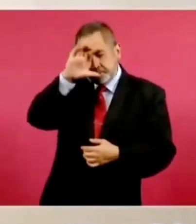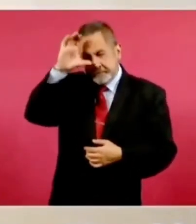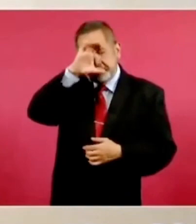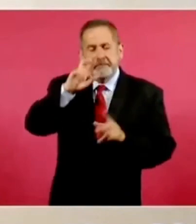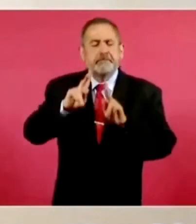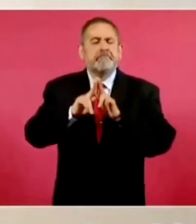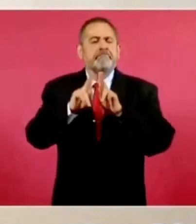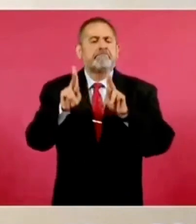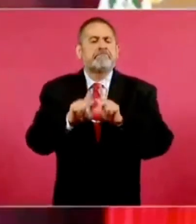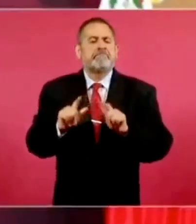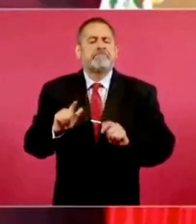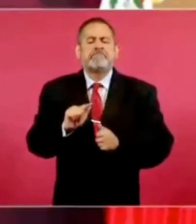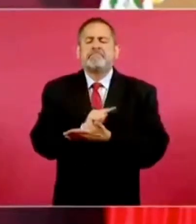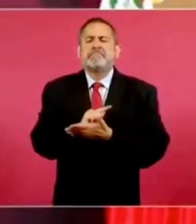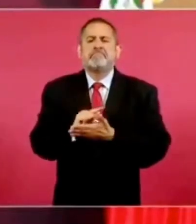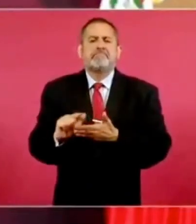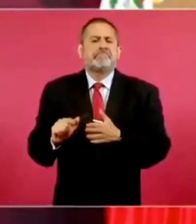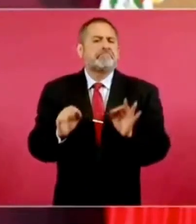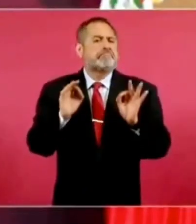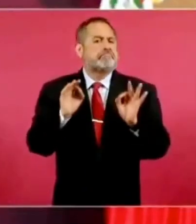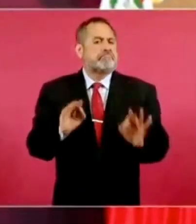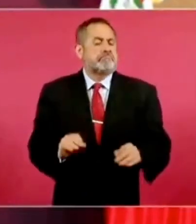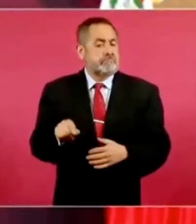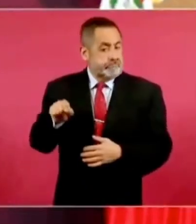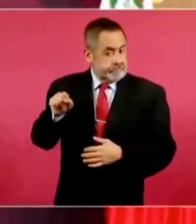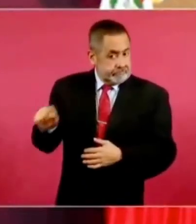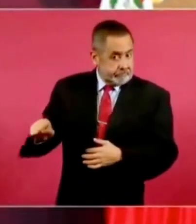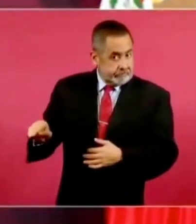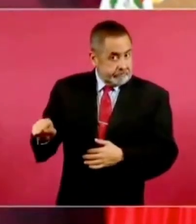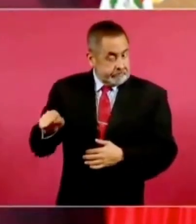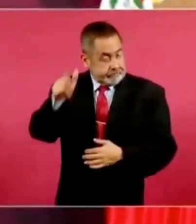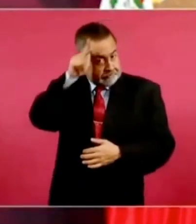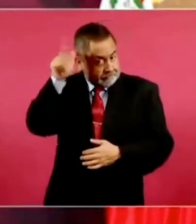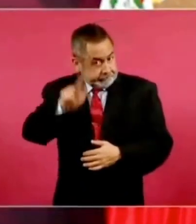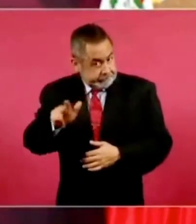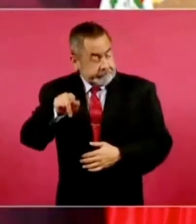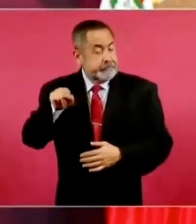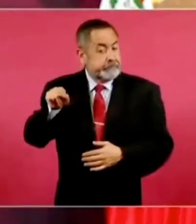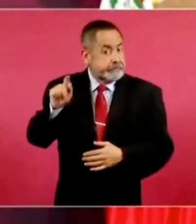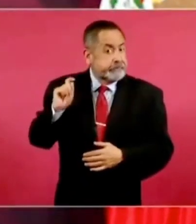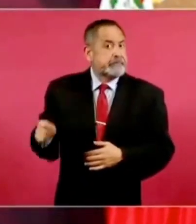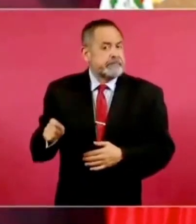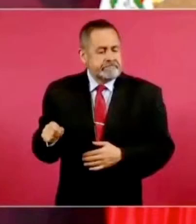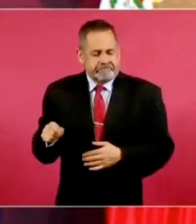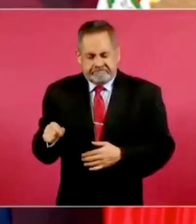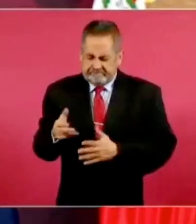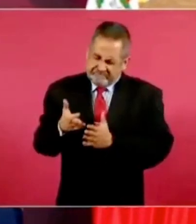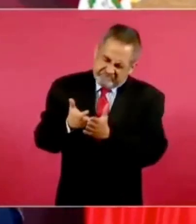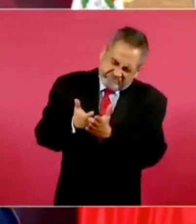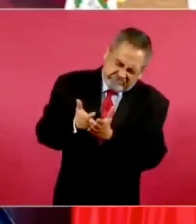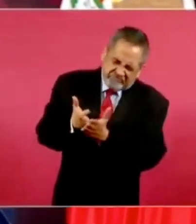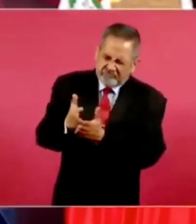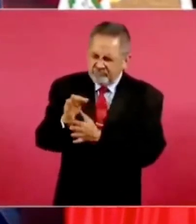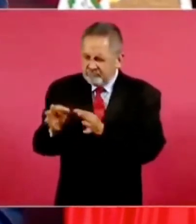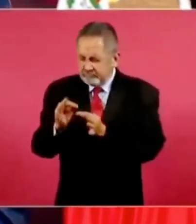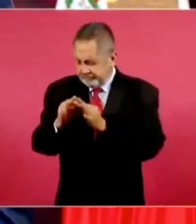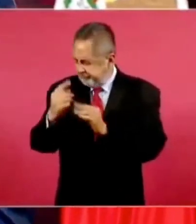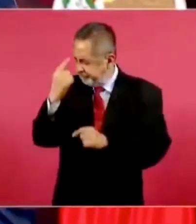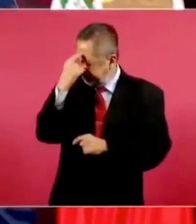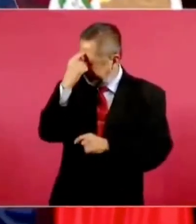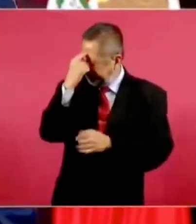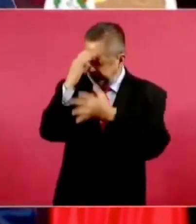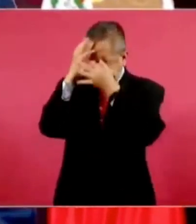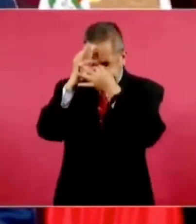la certeza de que con fidelidad a sus